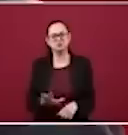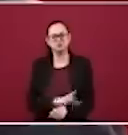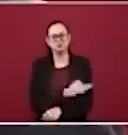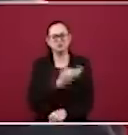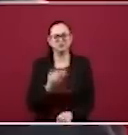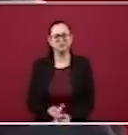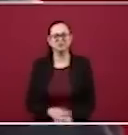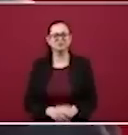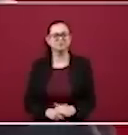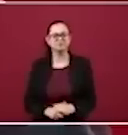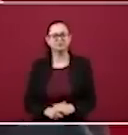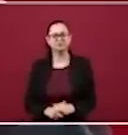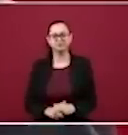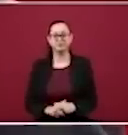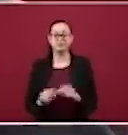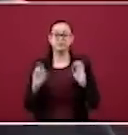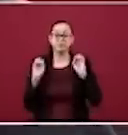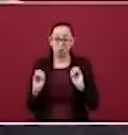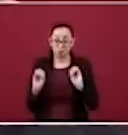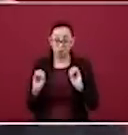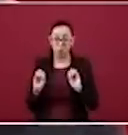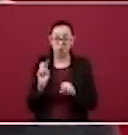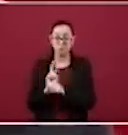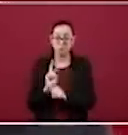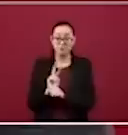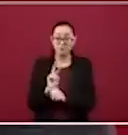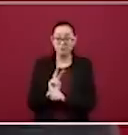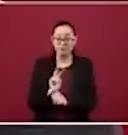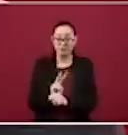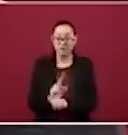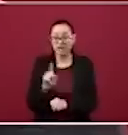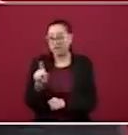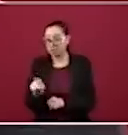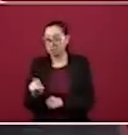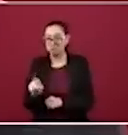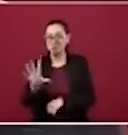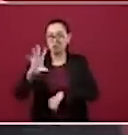estar pendientes para que no den subsidios,